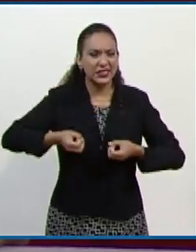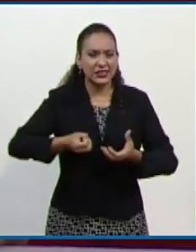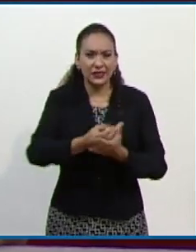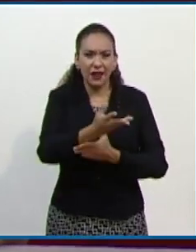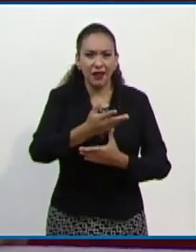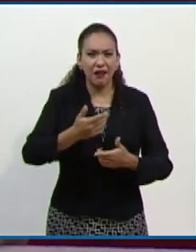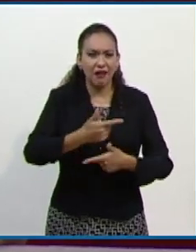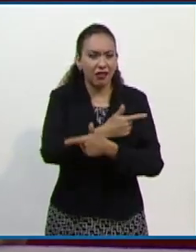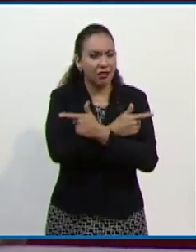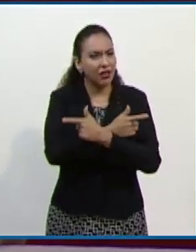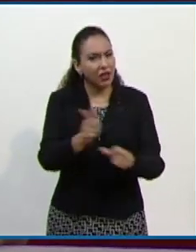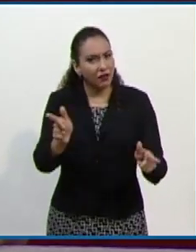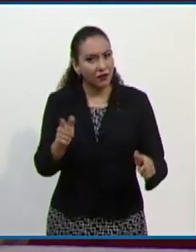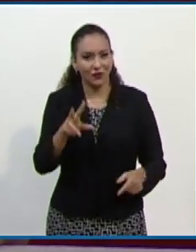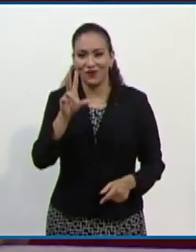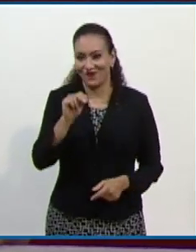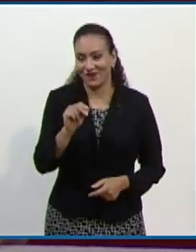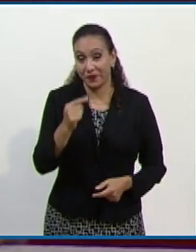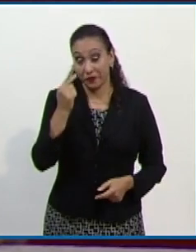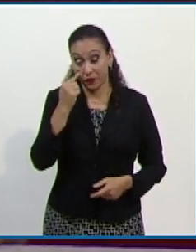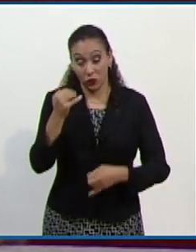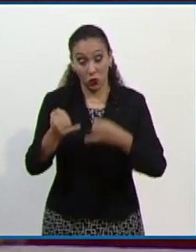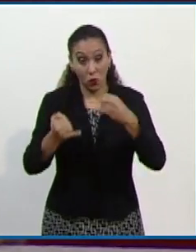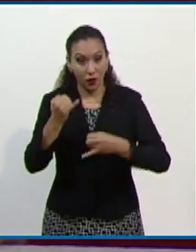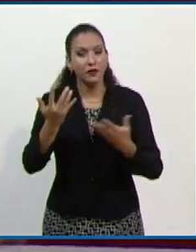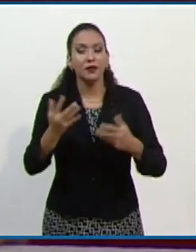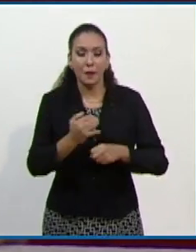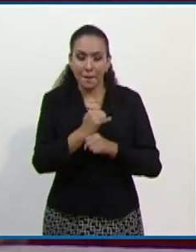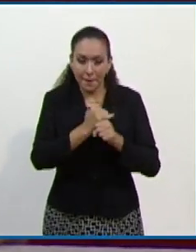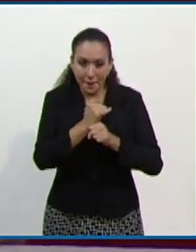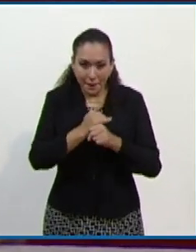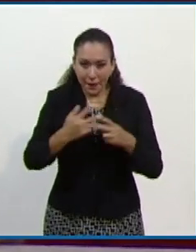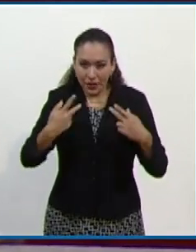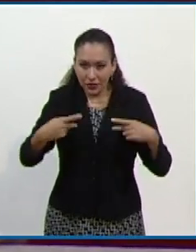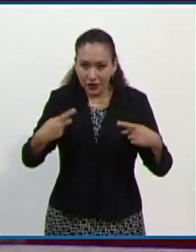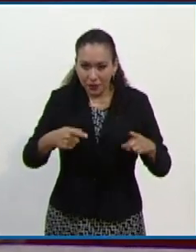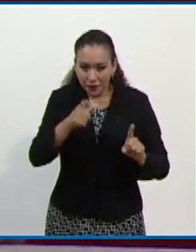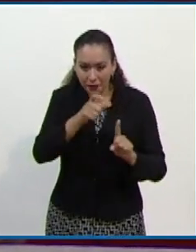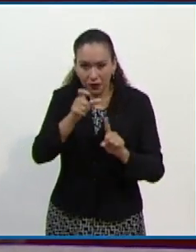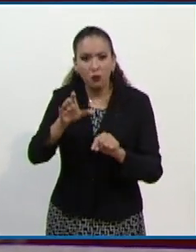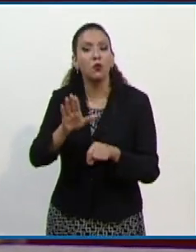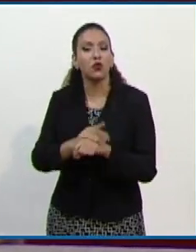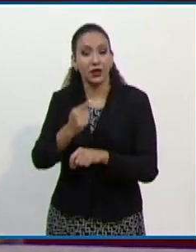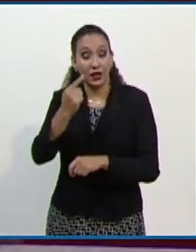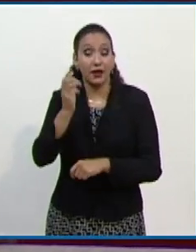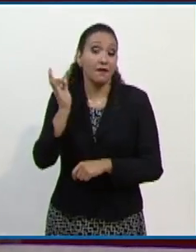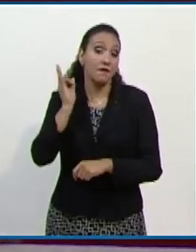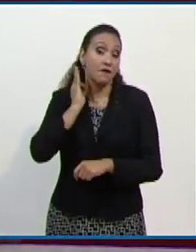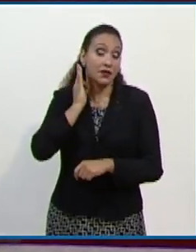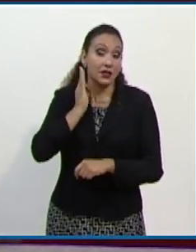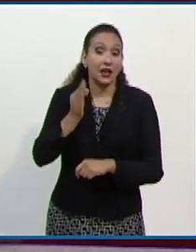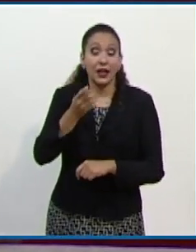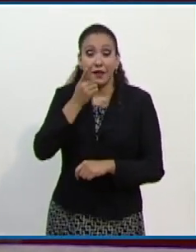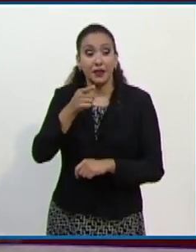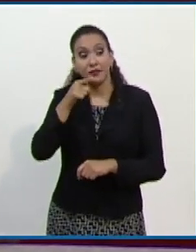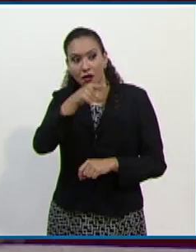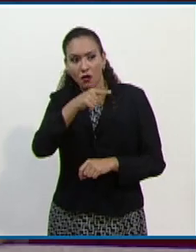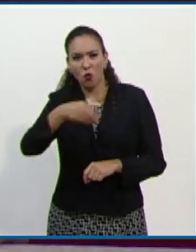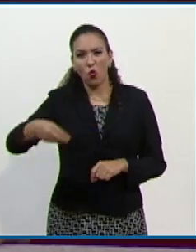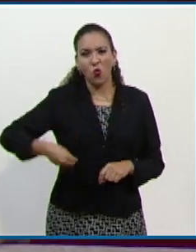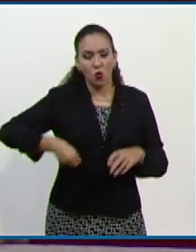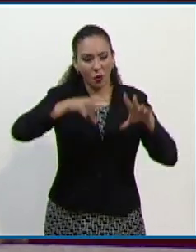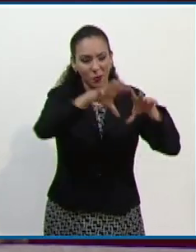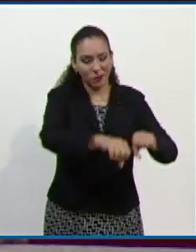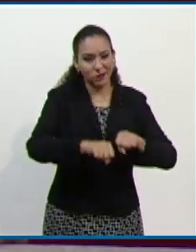analizan los casos de personas a quienes la Fiscalía acusa,